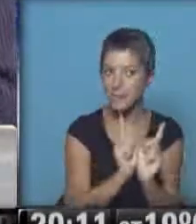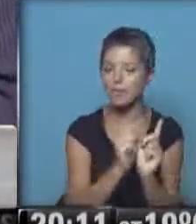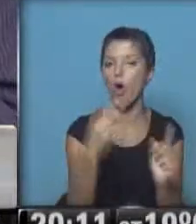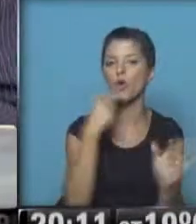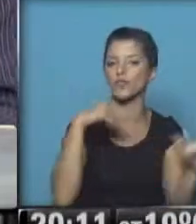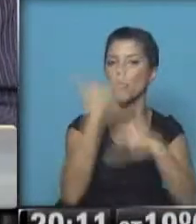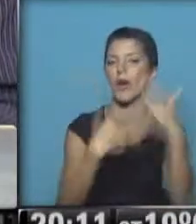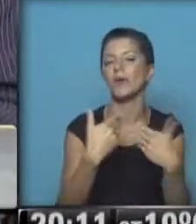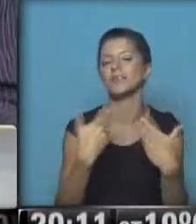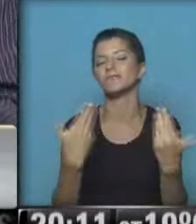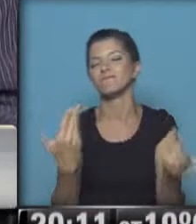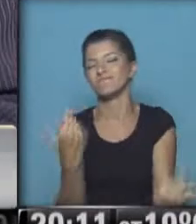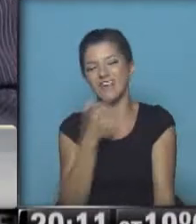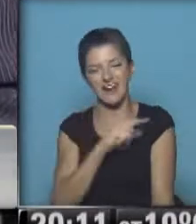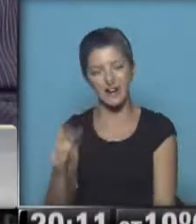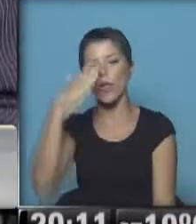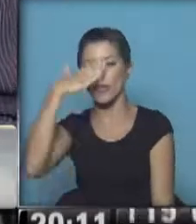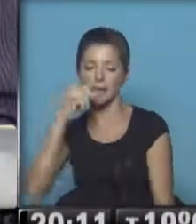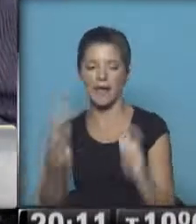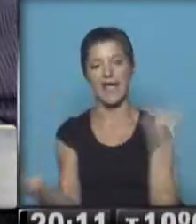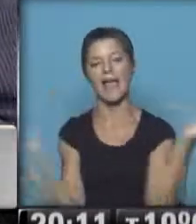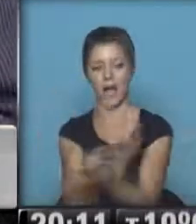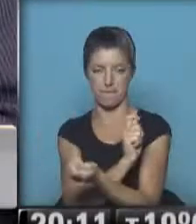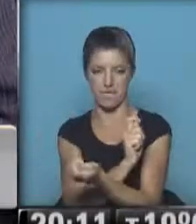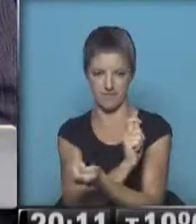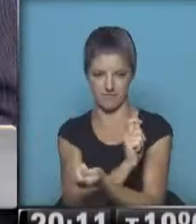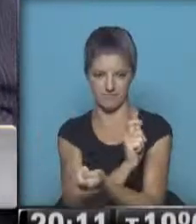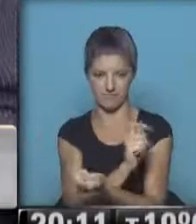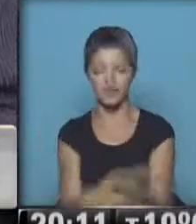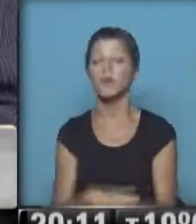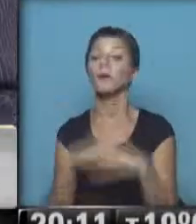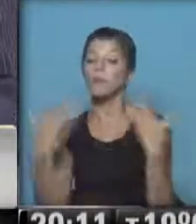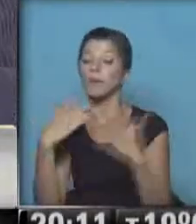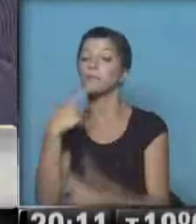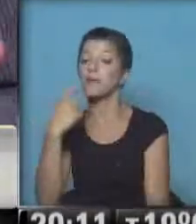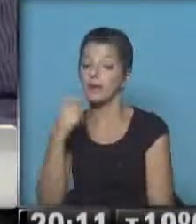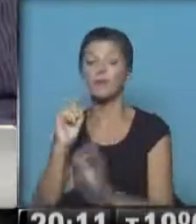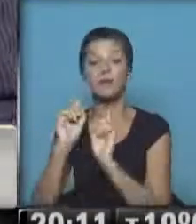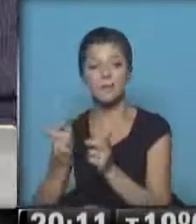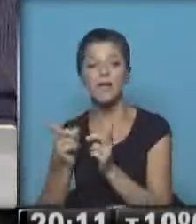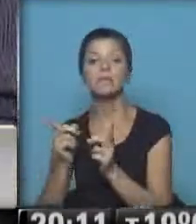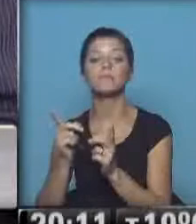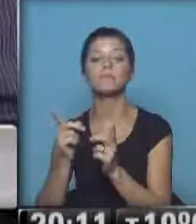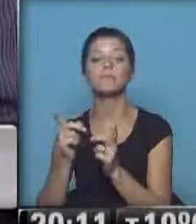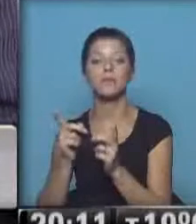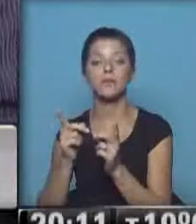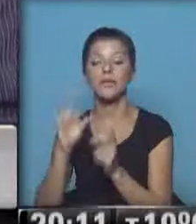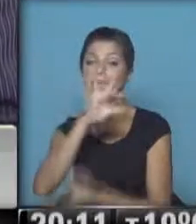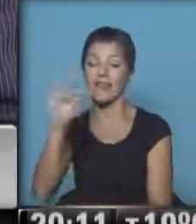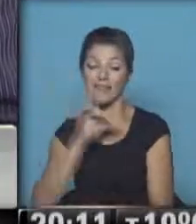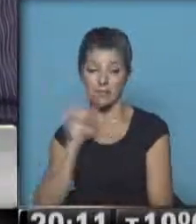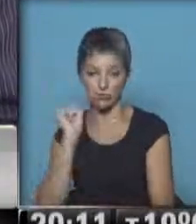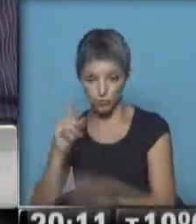muy difícil que haya una sorpresa sobre la hora. Bueno, en River, que había apostado, en este caso